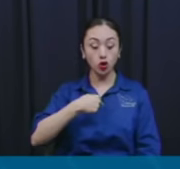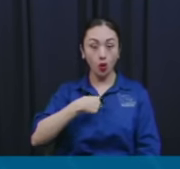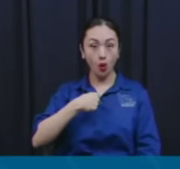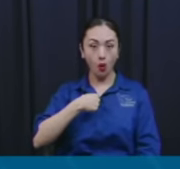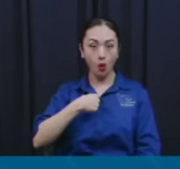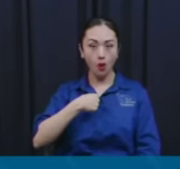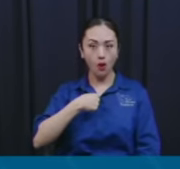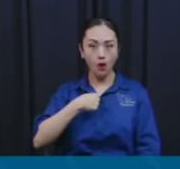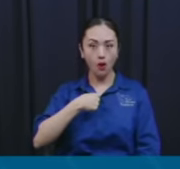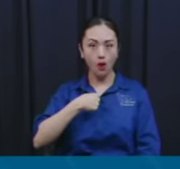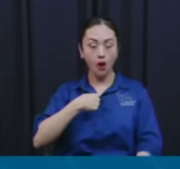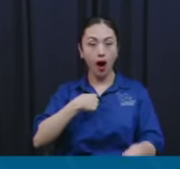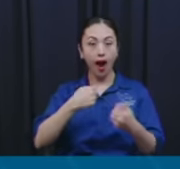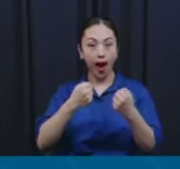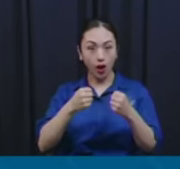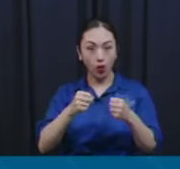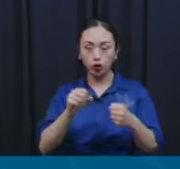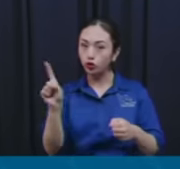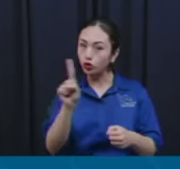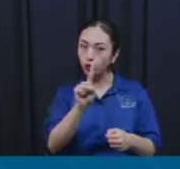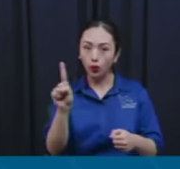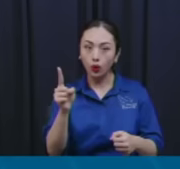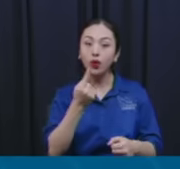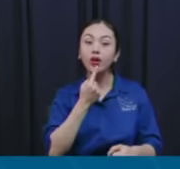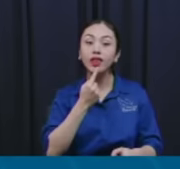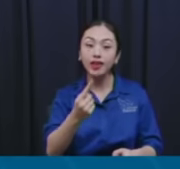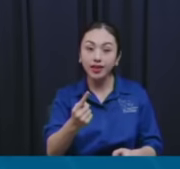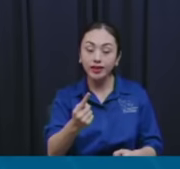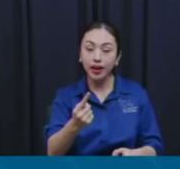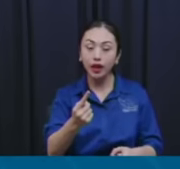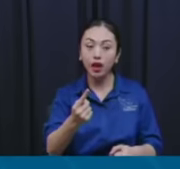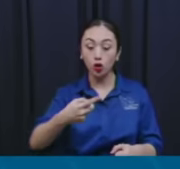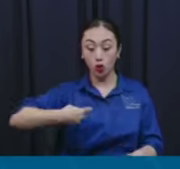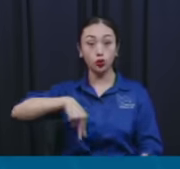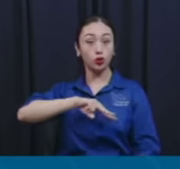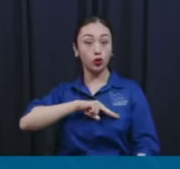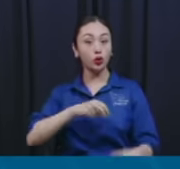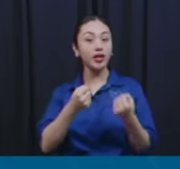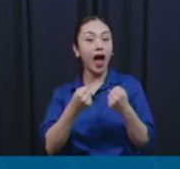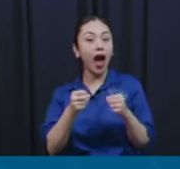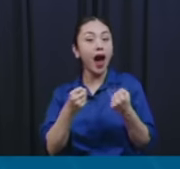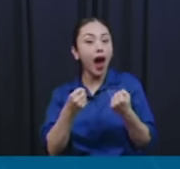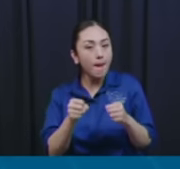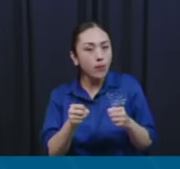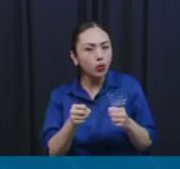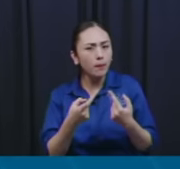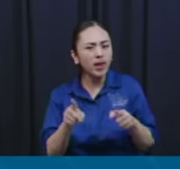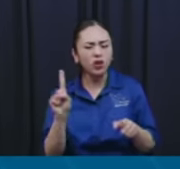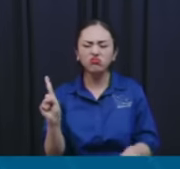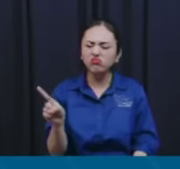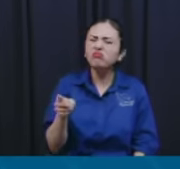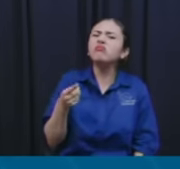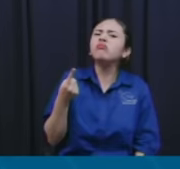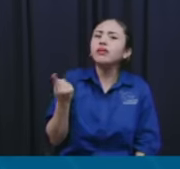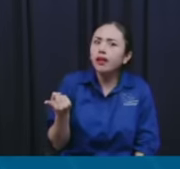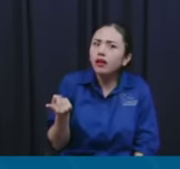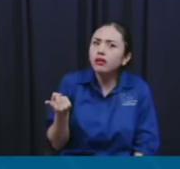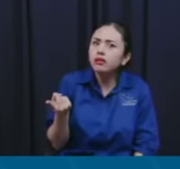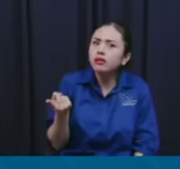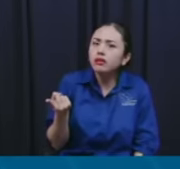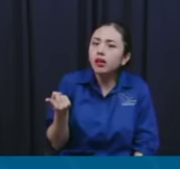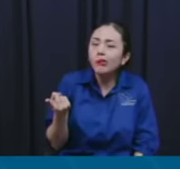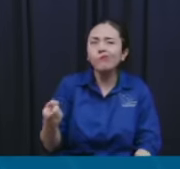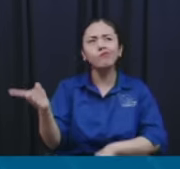y dijo dios hagamos Quiénes y claro lo que primero nosotros decimos